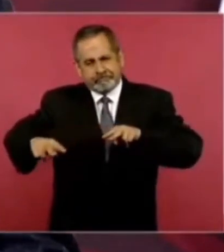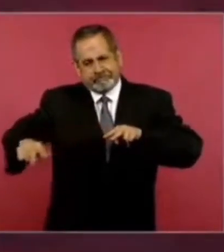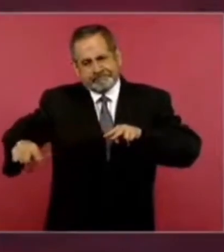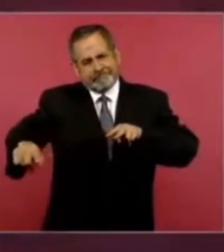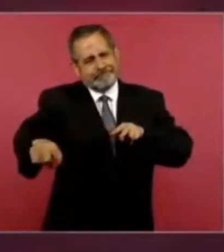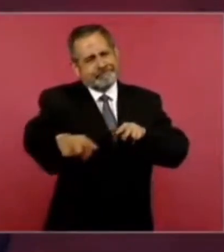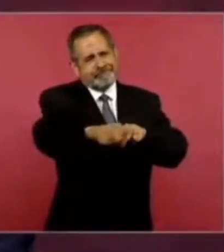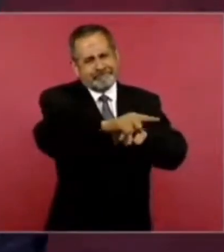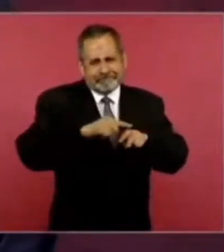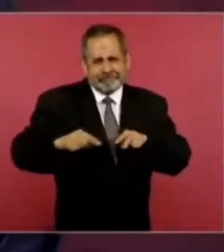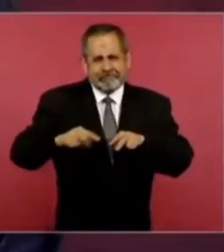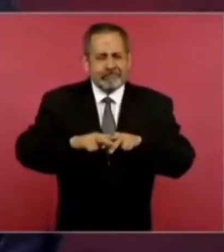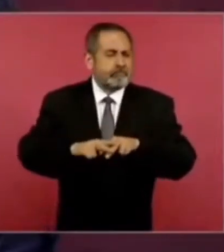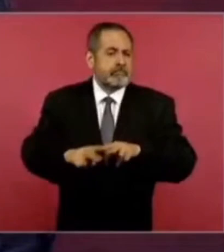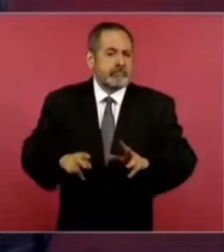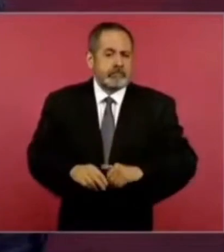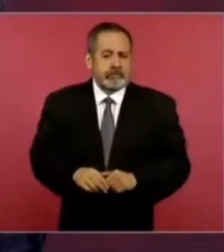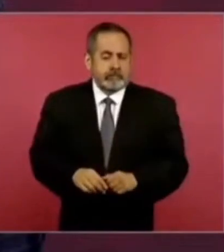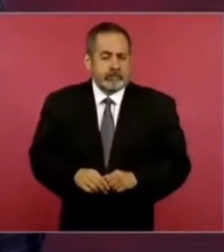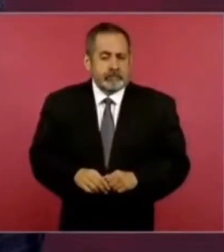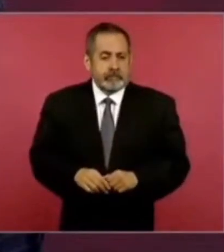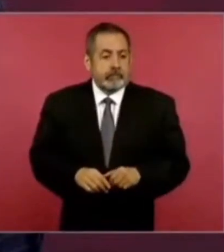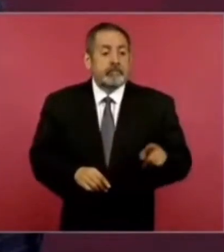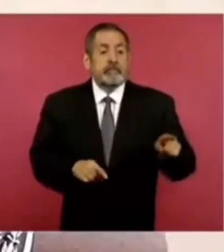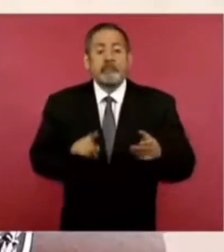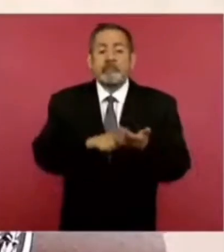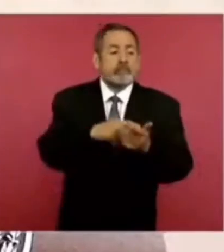hicieron su agosto,